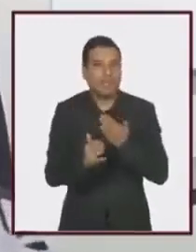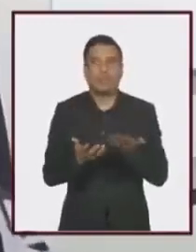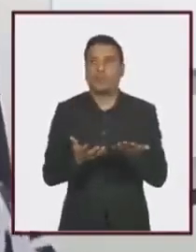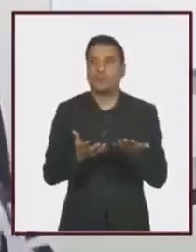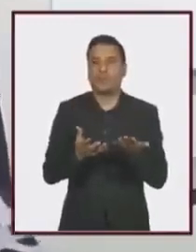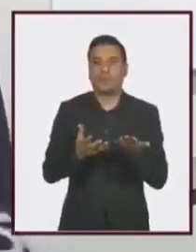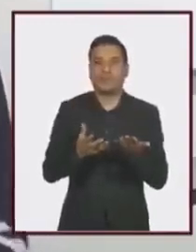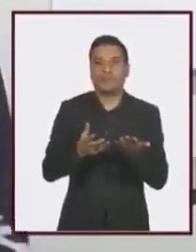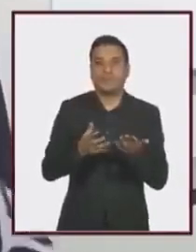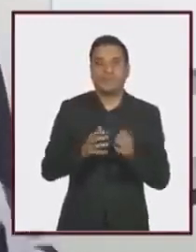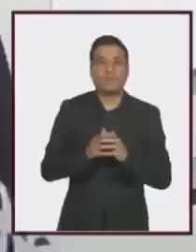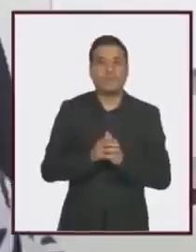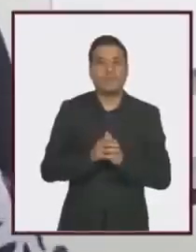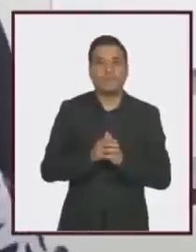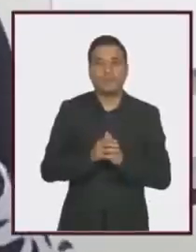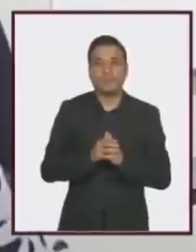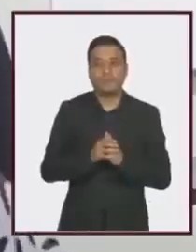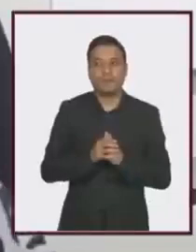aprendizaje